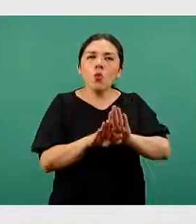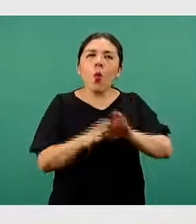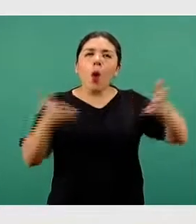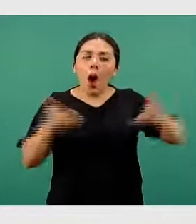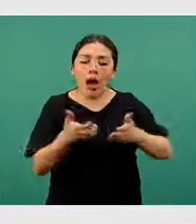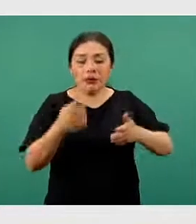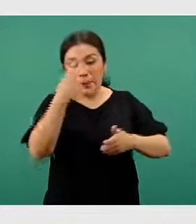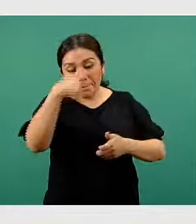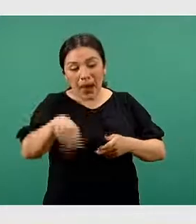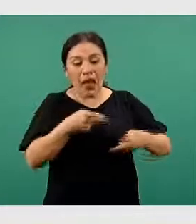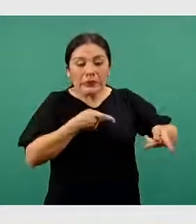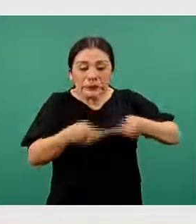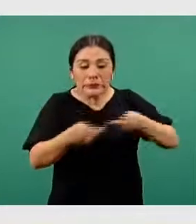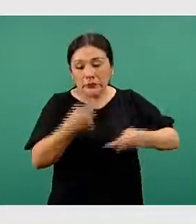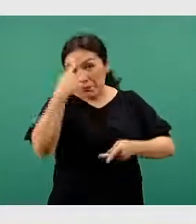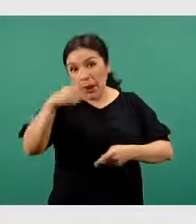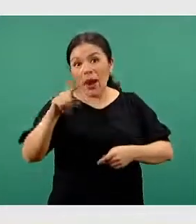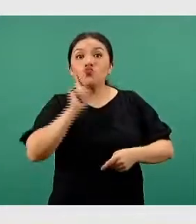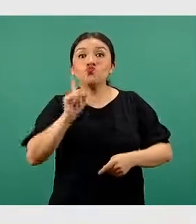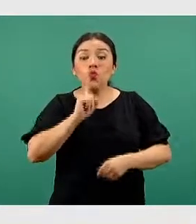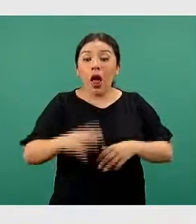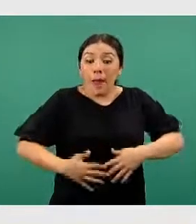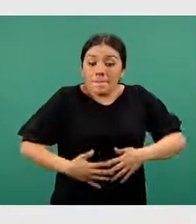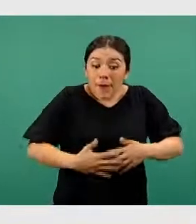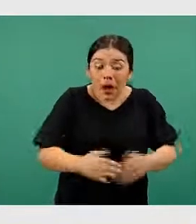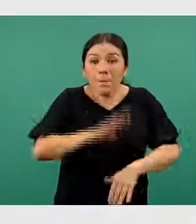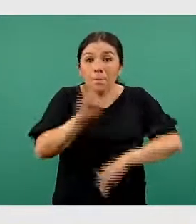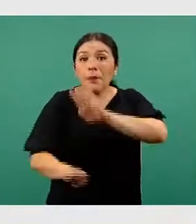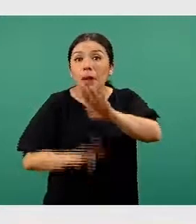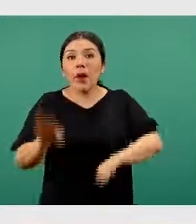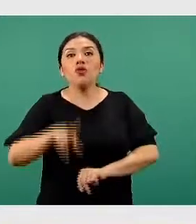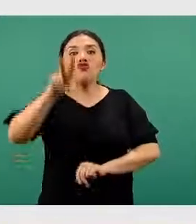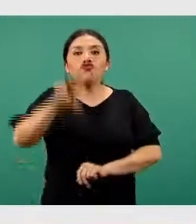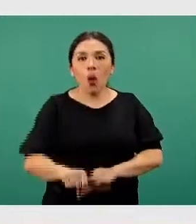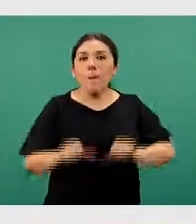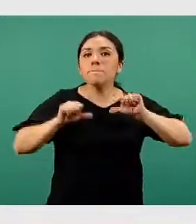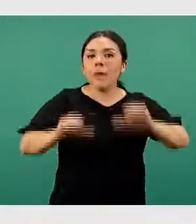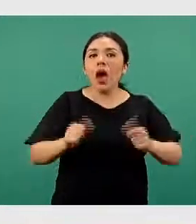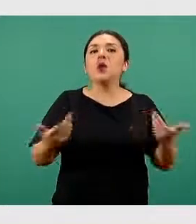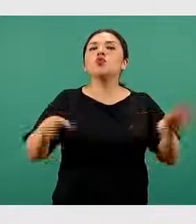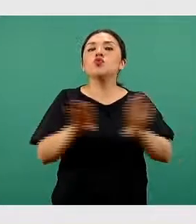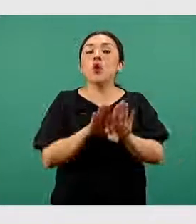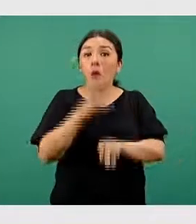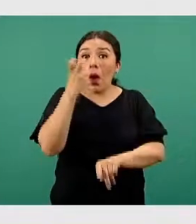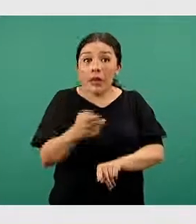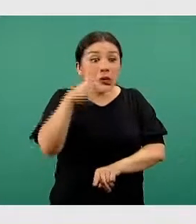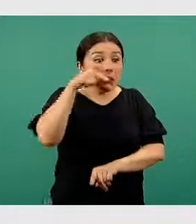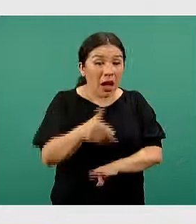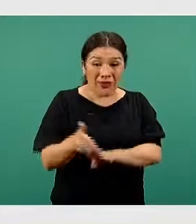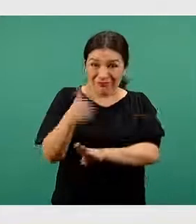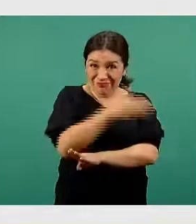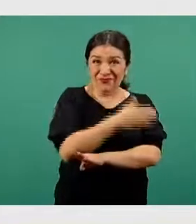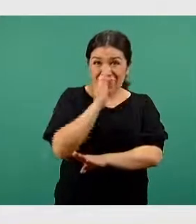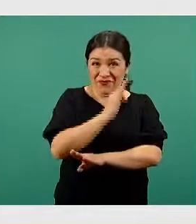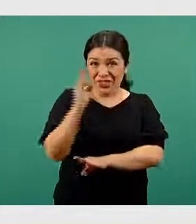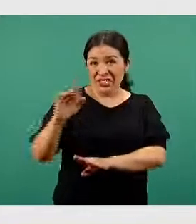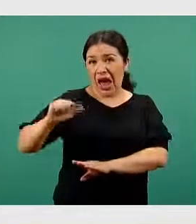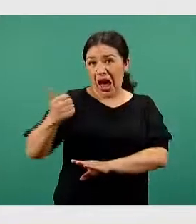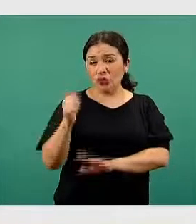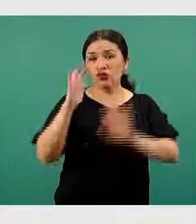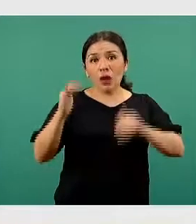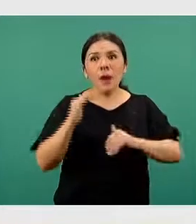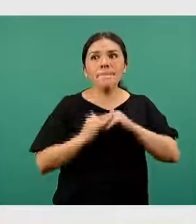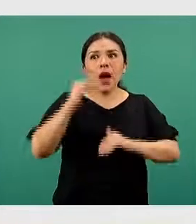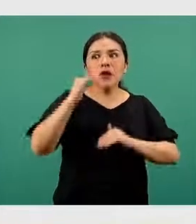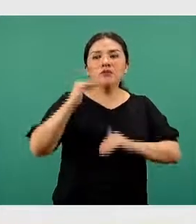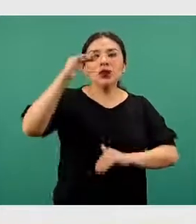para reducir las muertes maternas en toda la región, ya que para ese entonces había ya claros